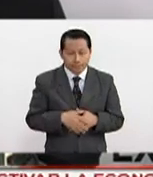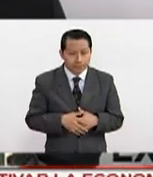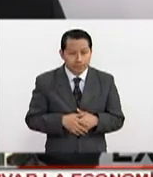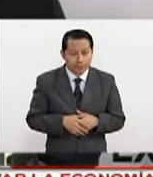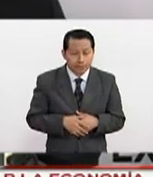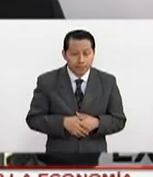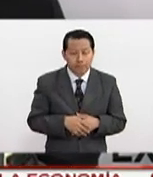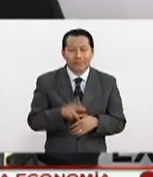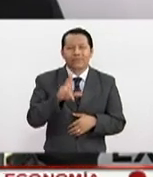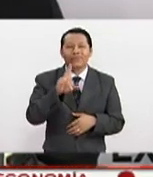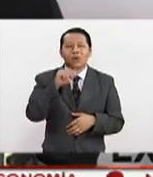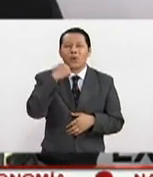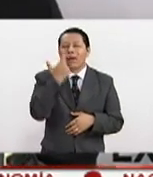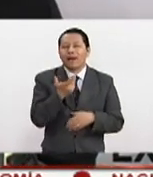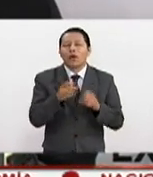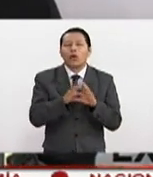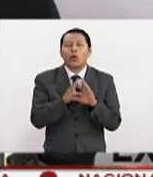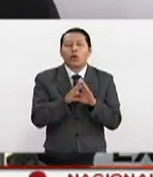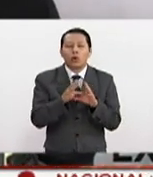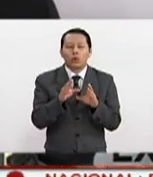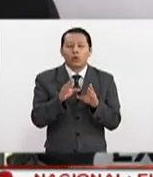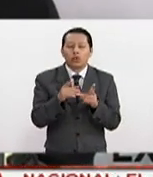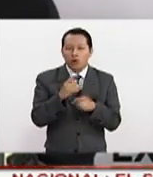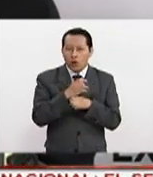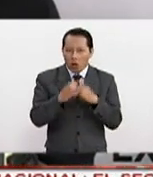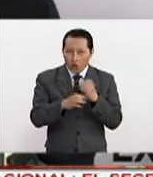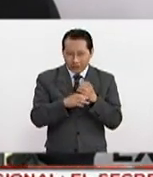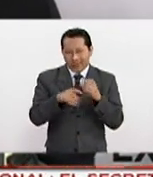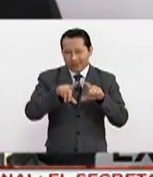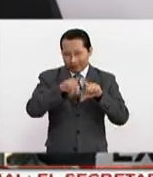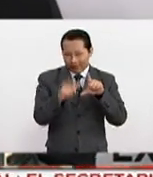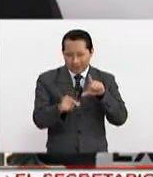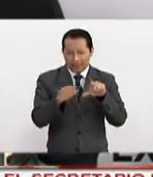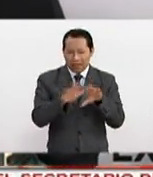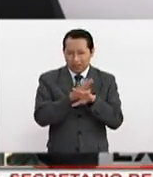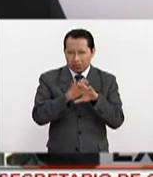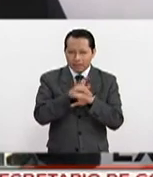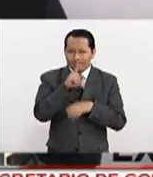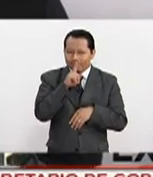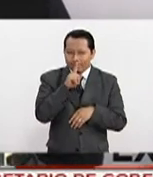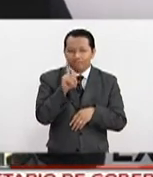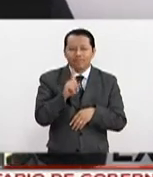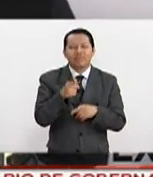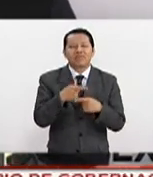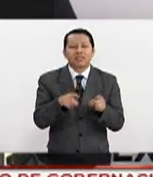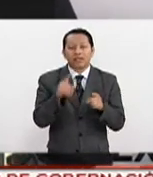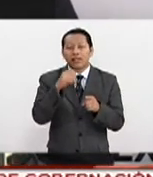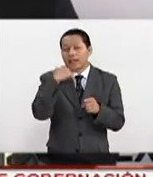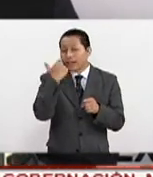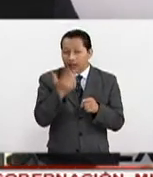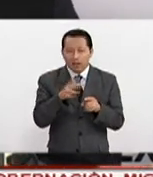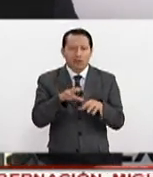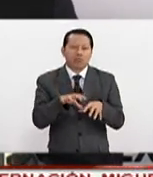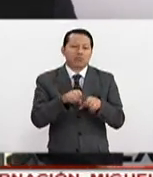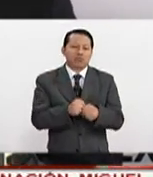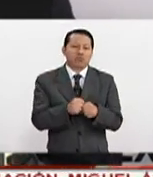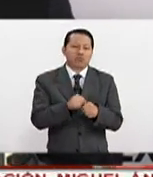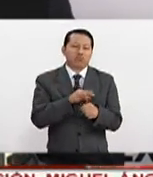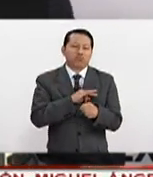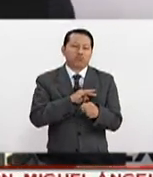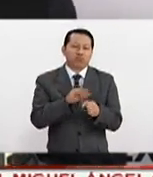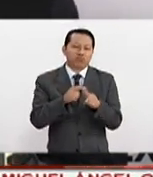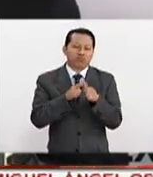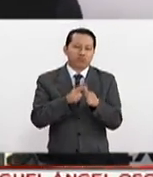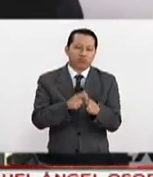y no buscan modificar el estado de cosas en el país. Ellos buscan asumir el poder para seguir